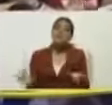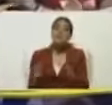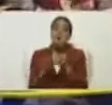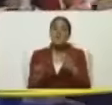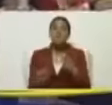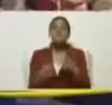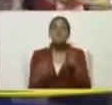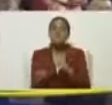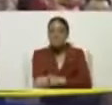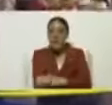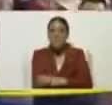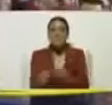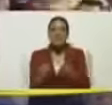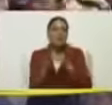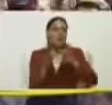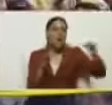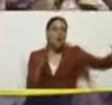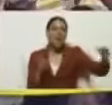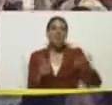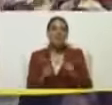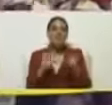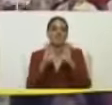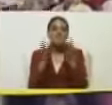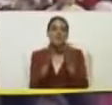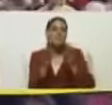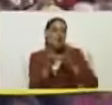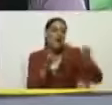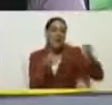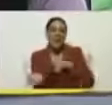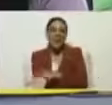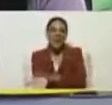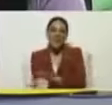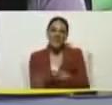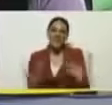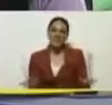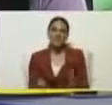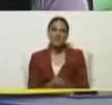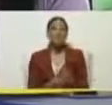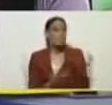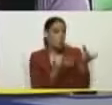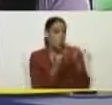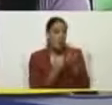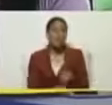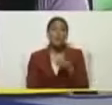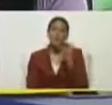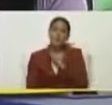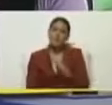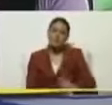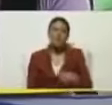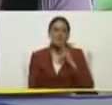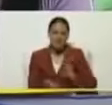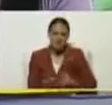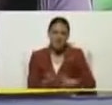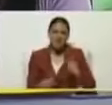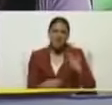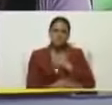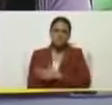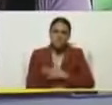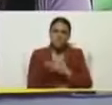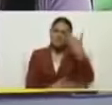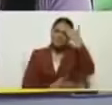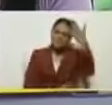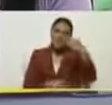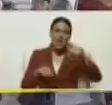Yo sabía que éramos familia. Margarita, dime. Bueno, presidente, de verdad que estoy muy complacida de poder